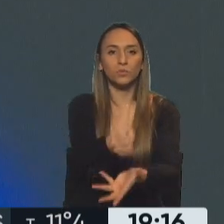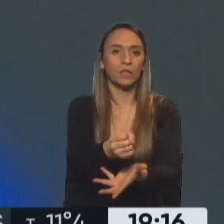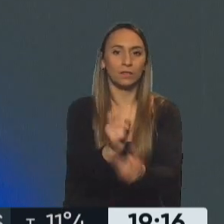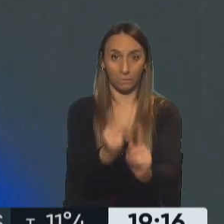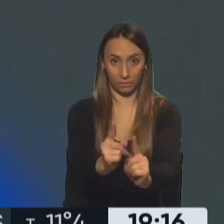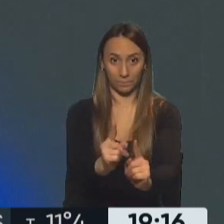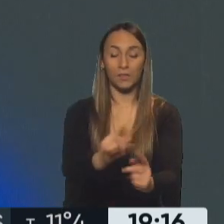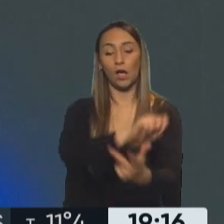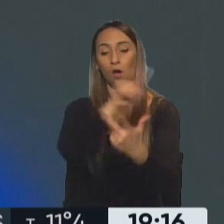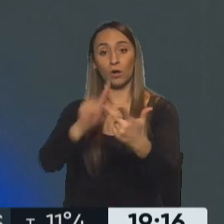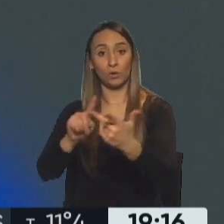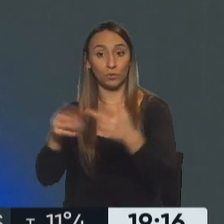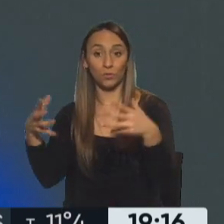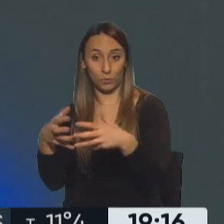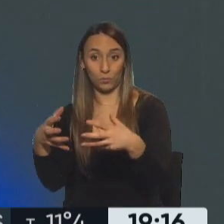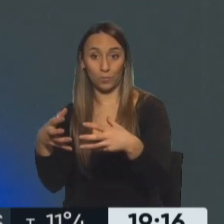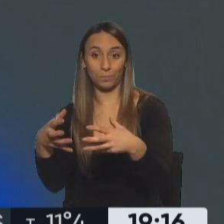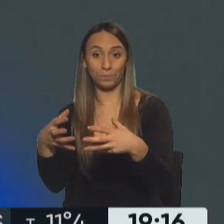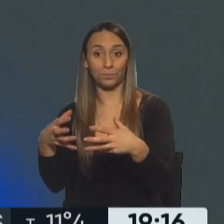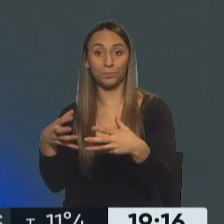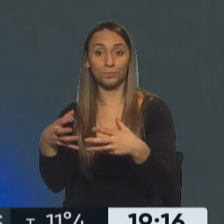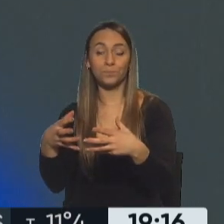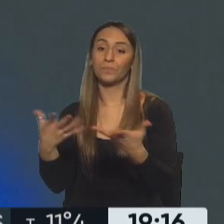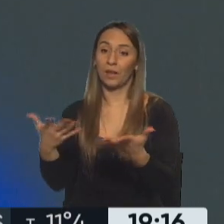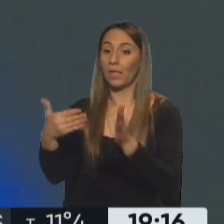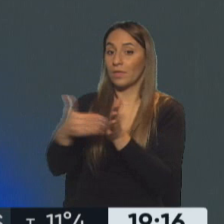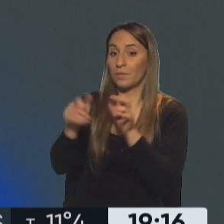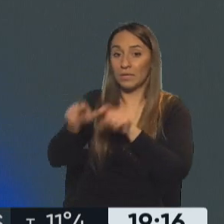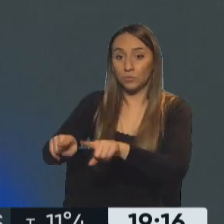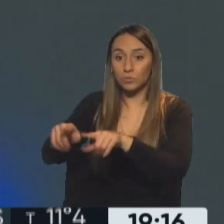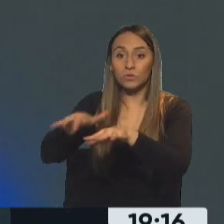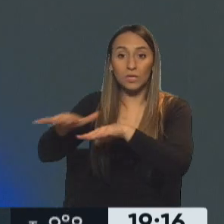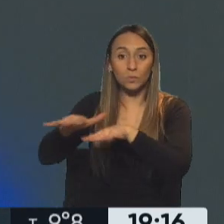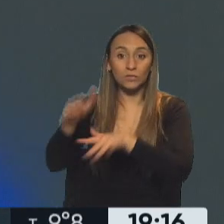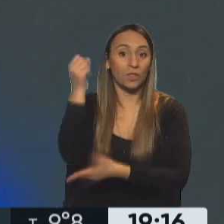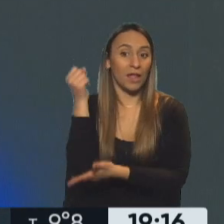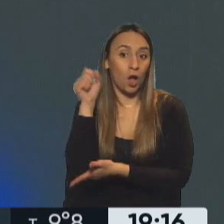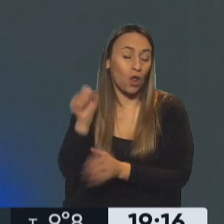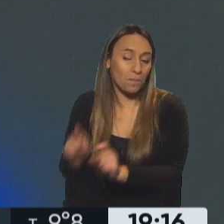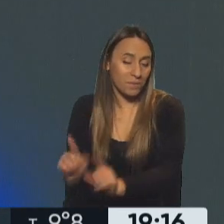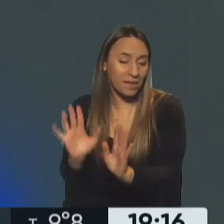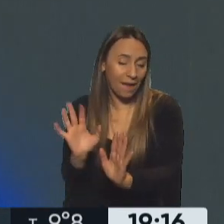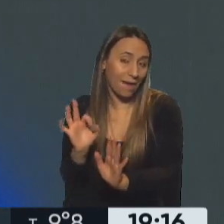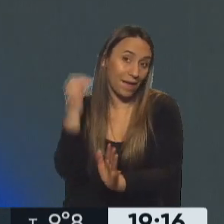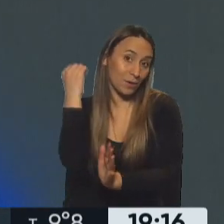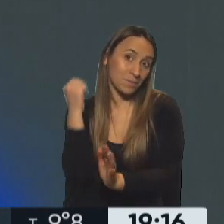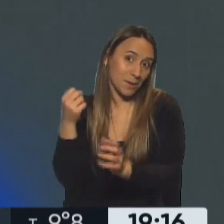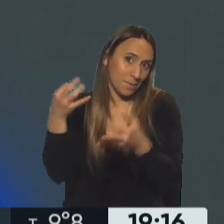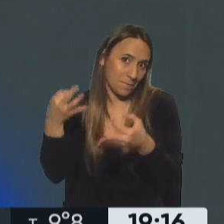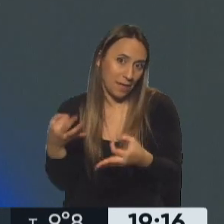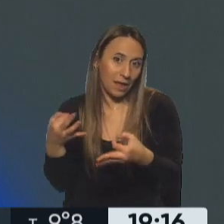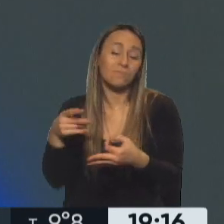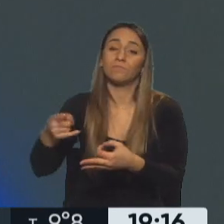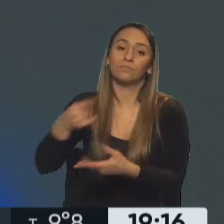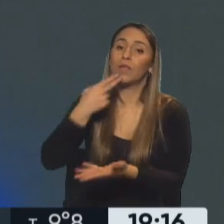grupo dentro del AMBA que, de acuerdo a la situación económica y patrimonial, va a empezar a pagar la tarifa plena, es